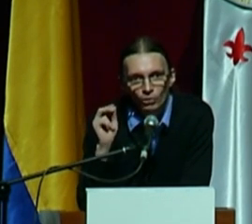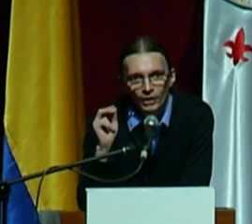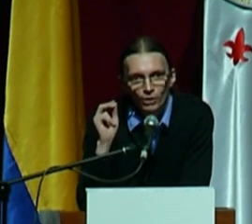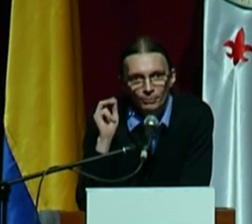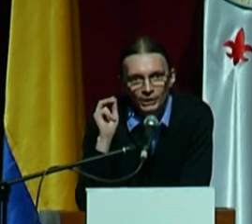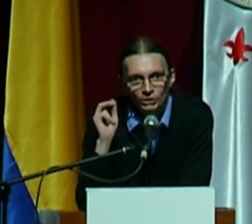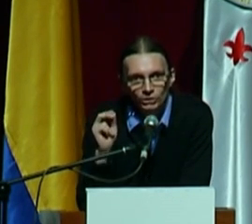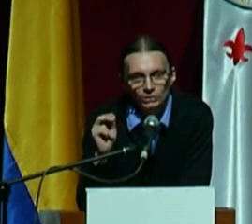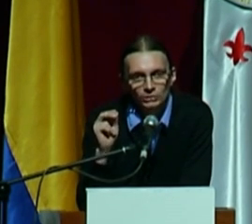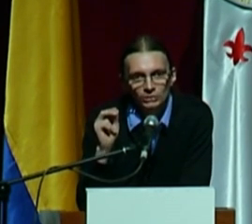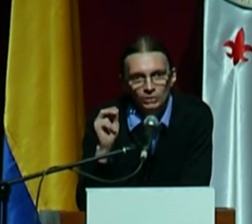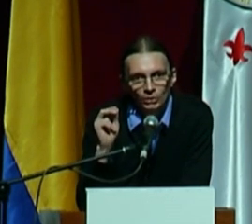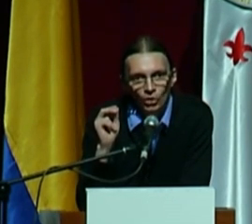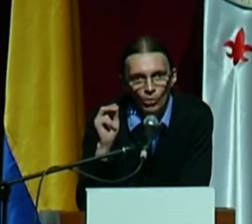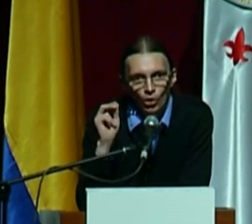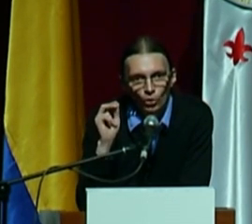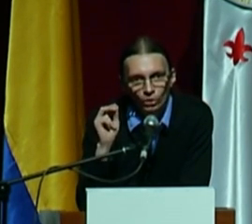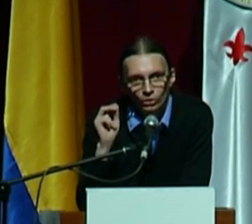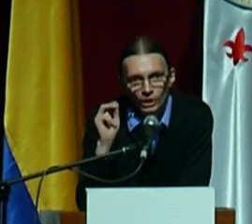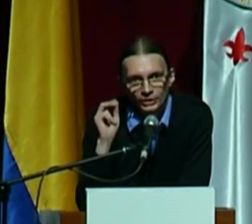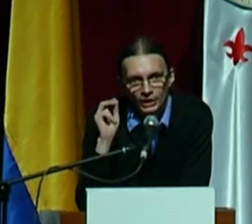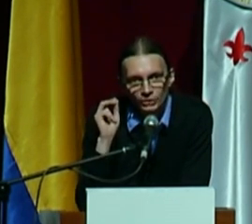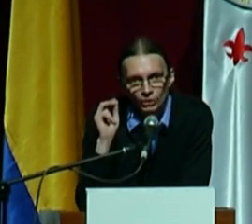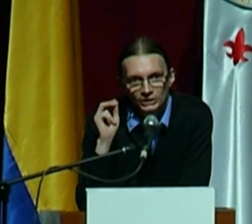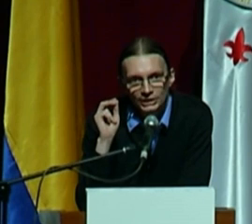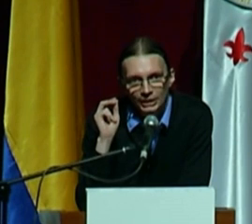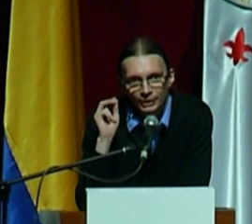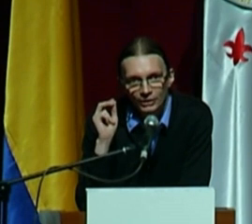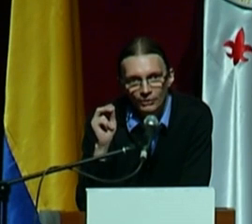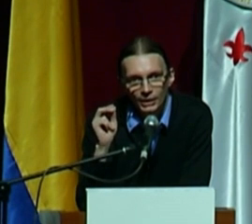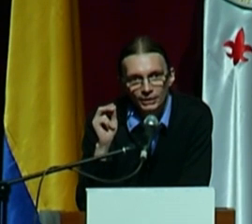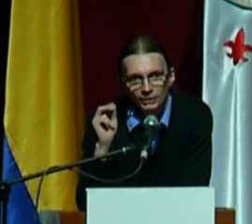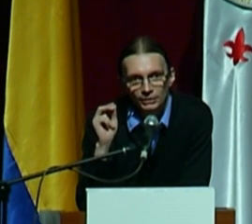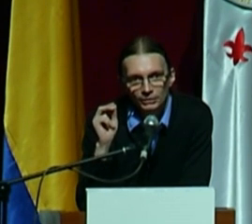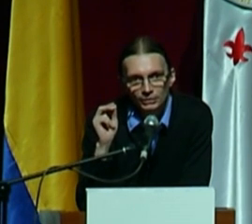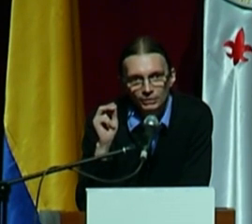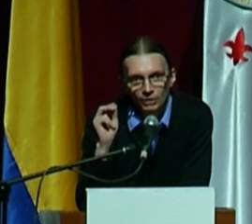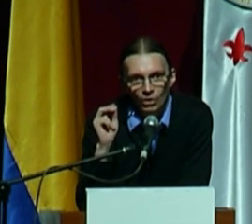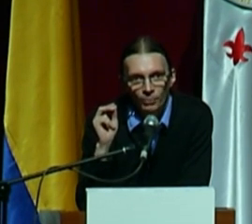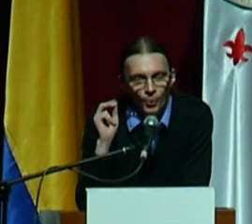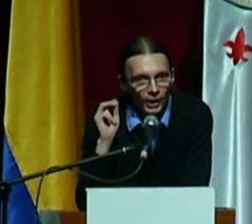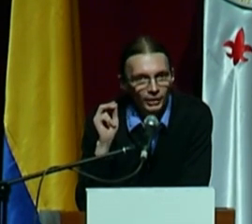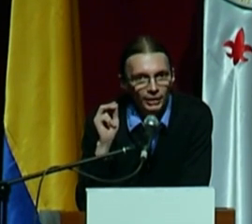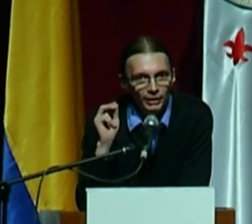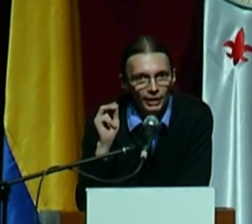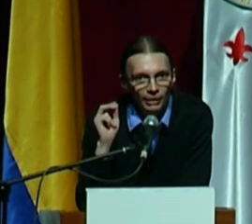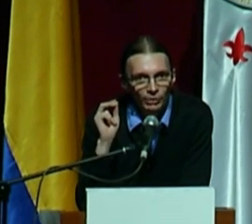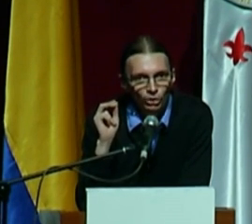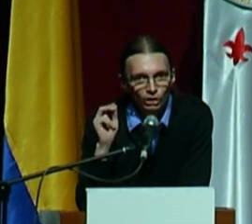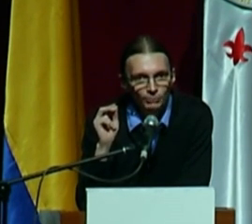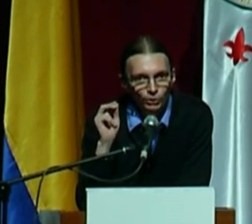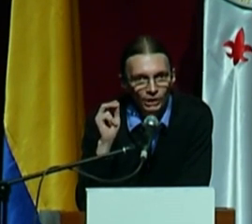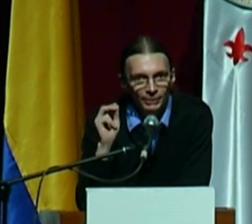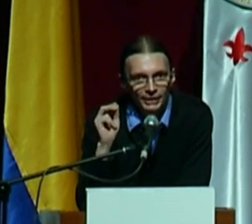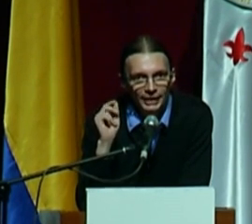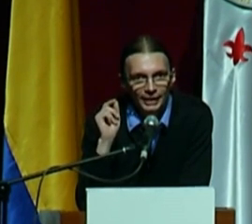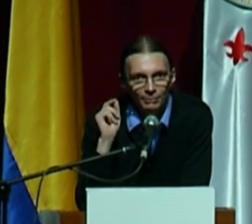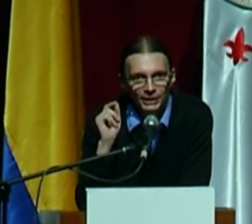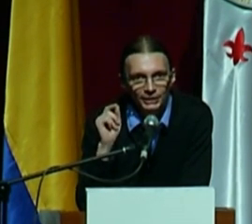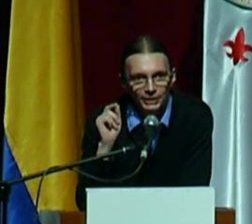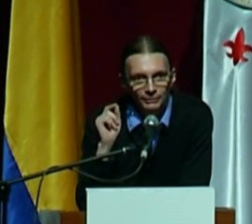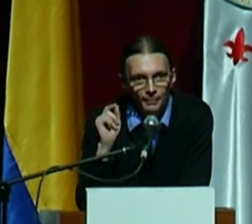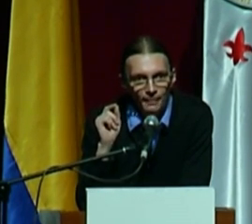una forma de opresión, como ocurrió durante la escolástica medieval, o puede al mismo tiempo servir